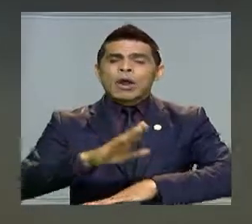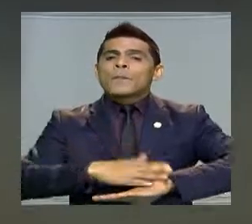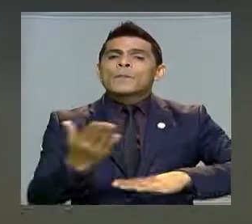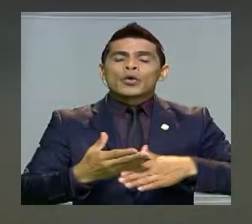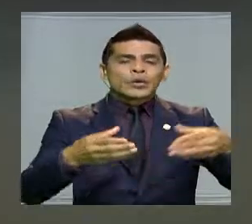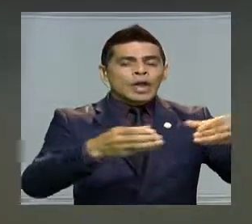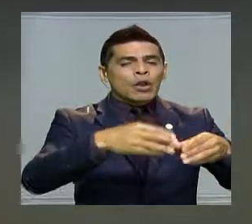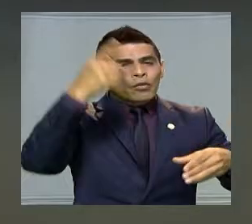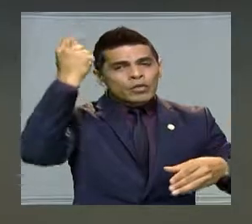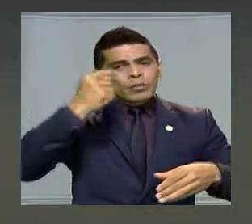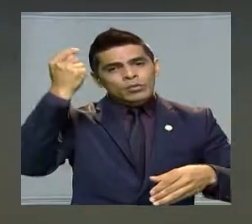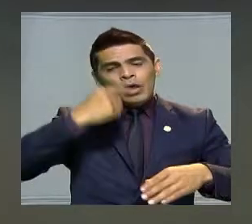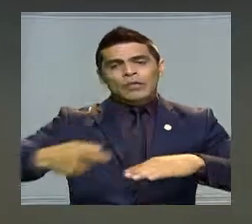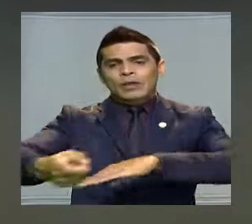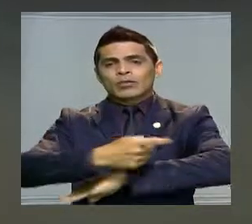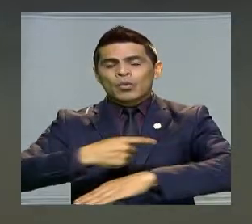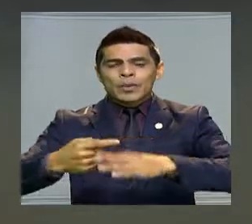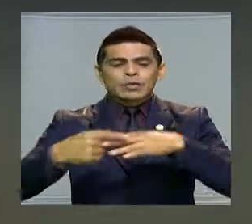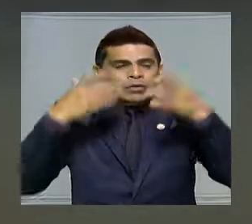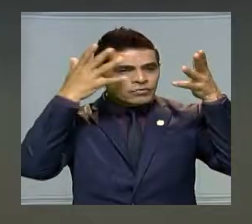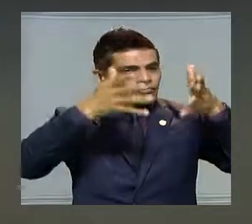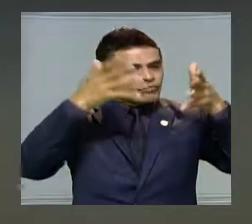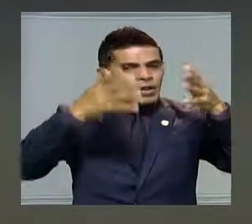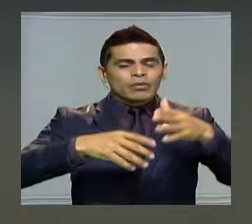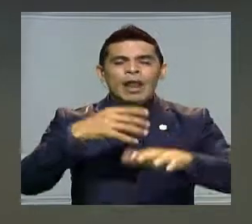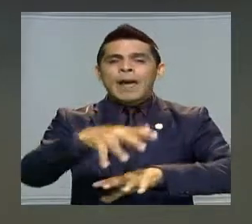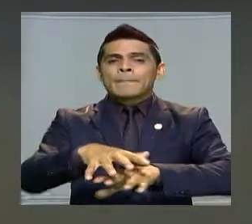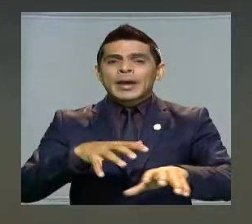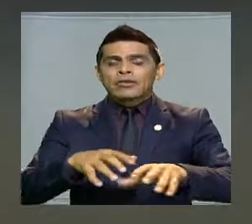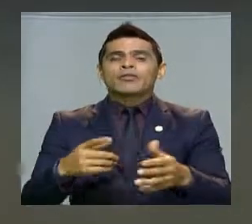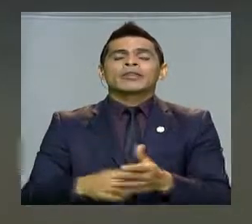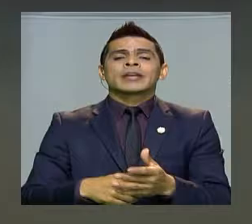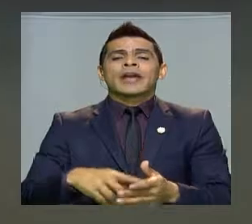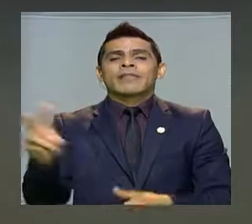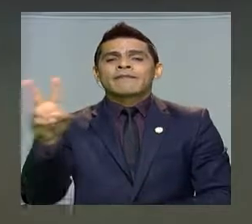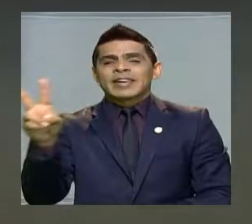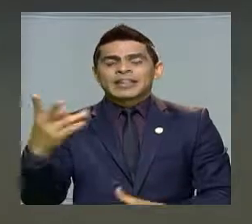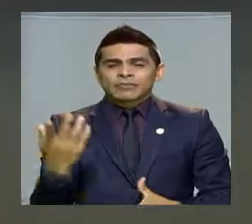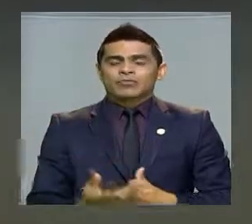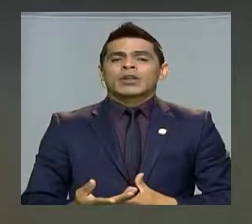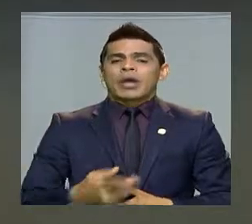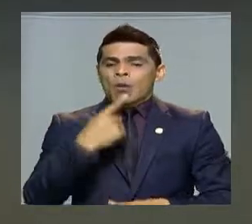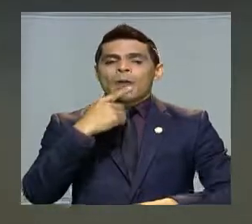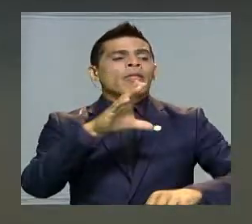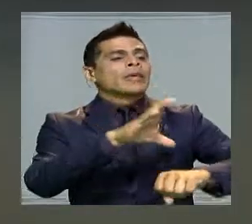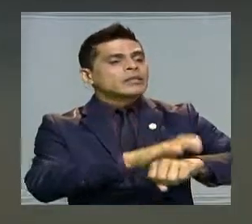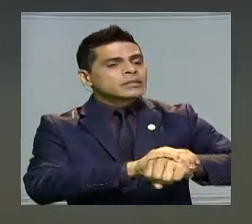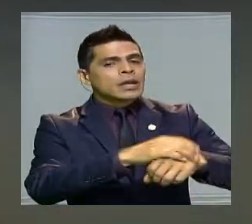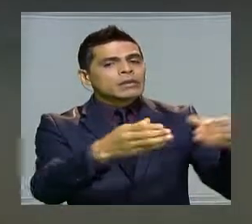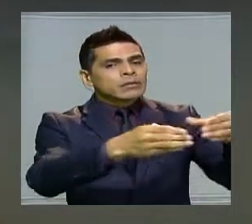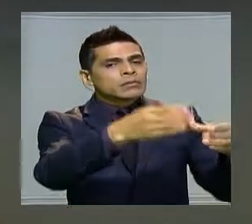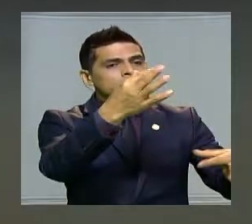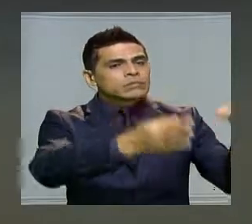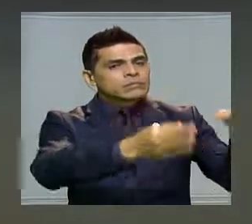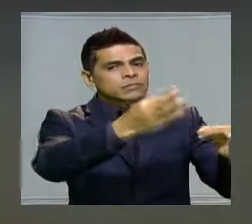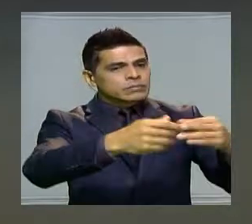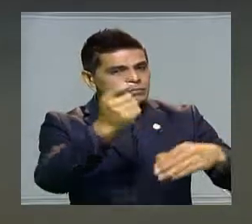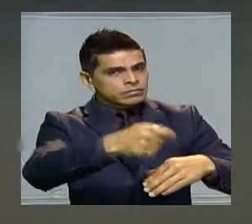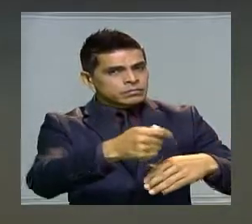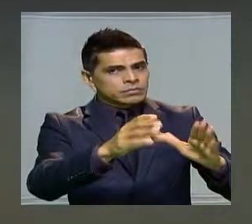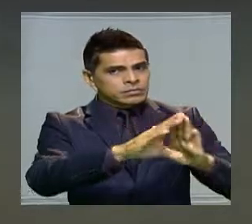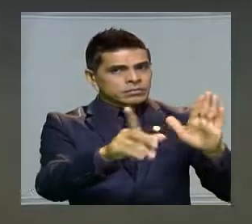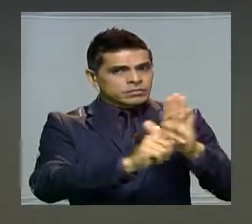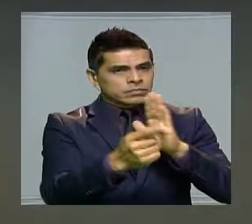gobierno exhortaron este jueves a la mayoría de la Asamblea Legislativa venezolana a acatar la sentencia del Tribunal Supremo de Justicia